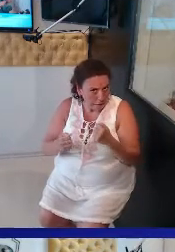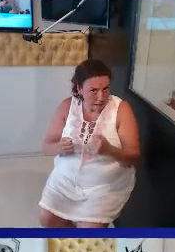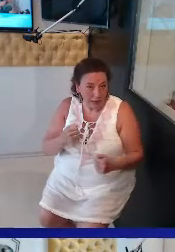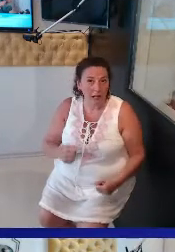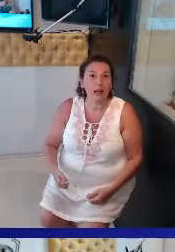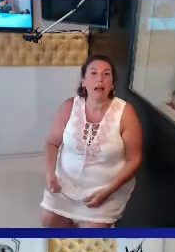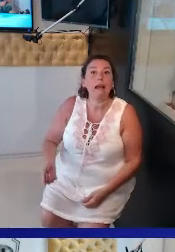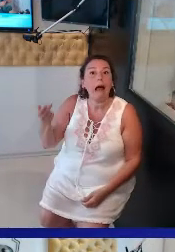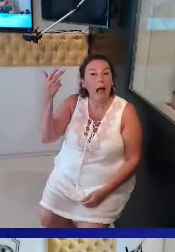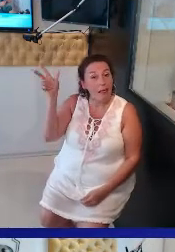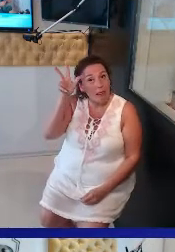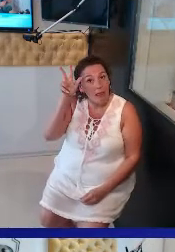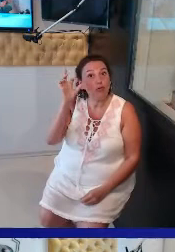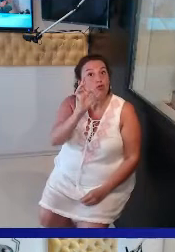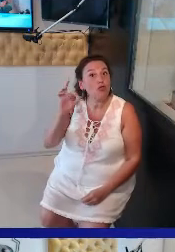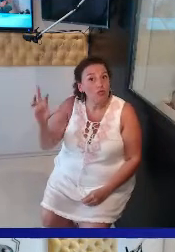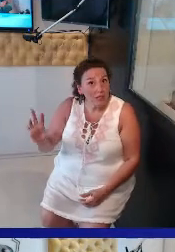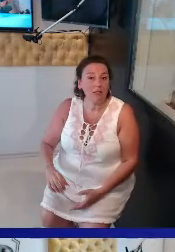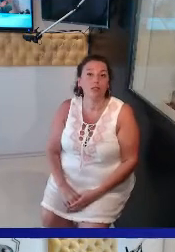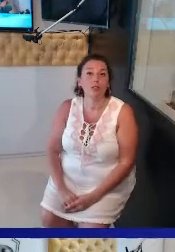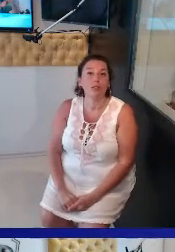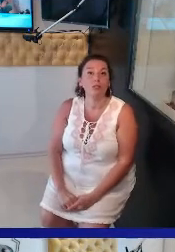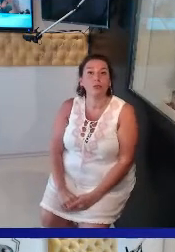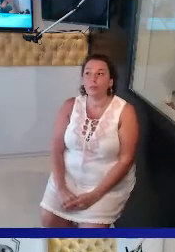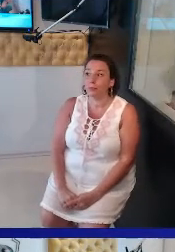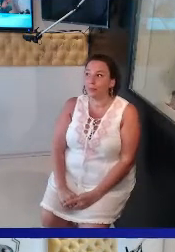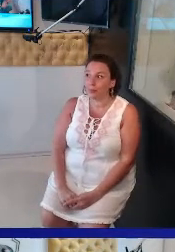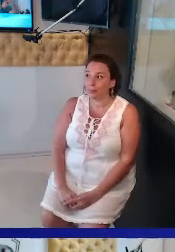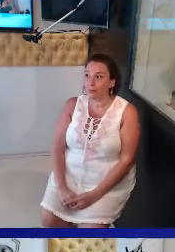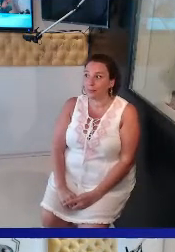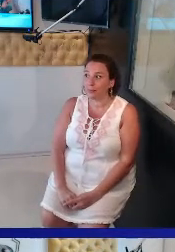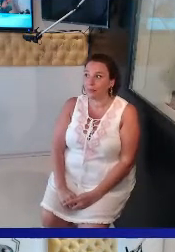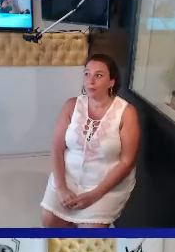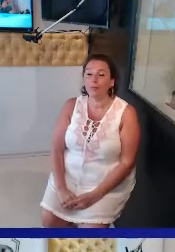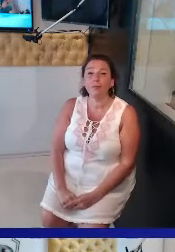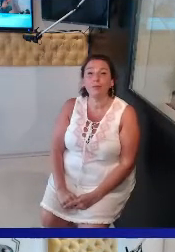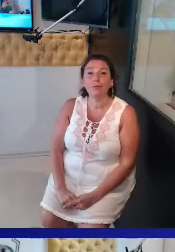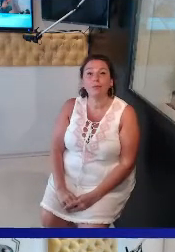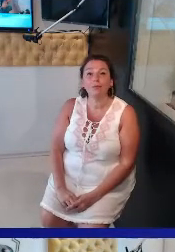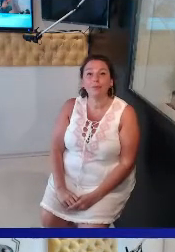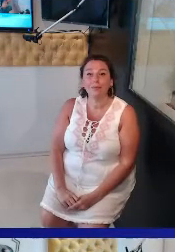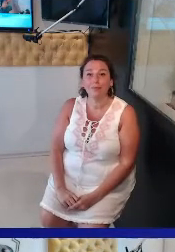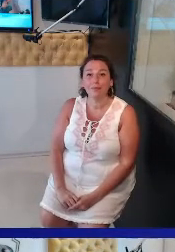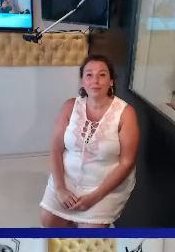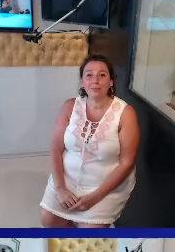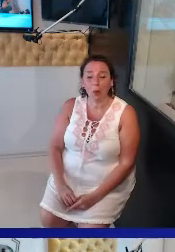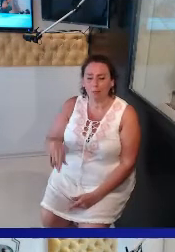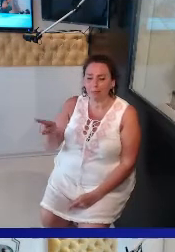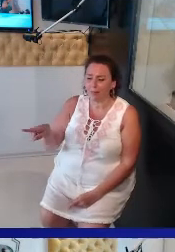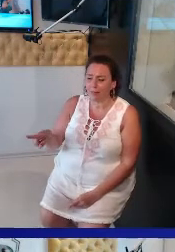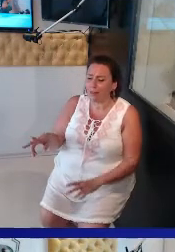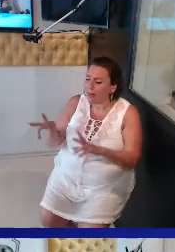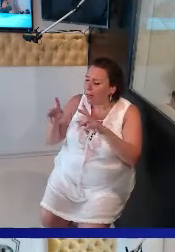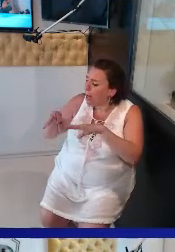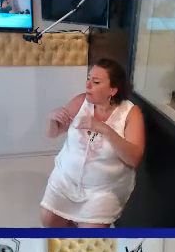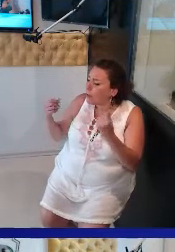No, claro, no es una ayuda a memoria, eso es un texto impreso. Es un resumen. Pero, sí, dígame, ¿se encontró en qué compite?